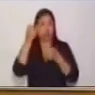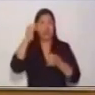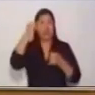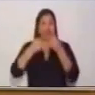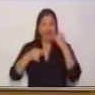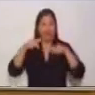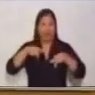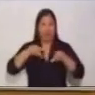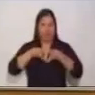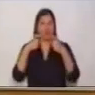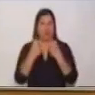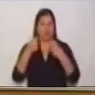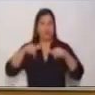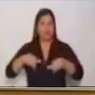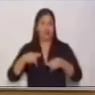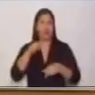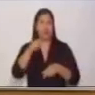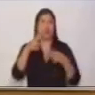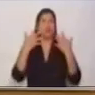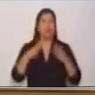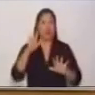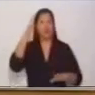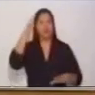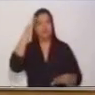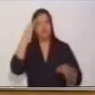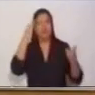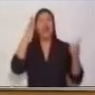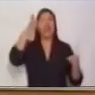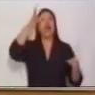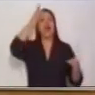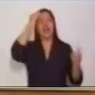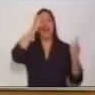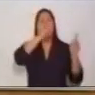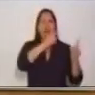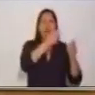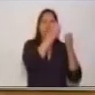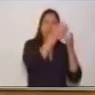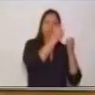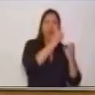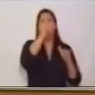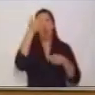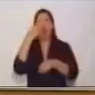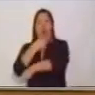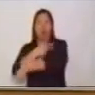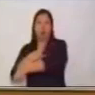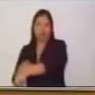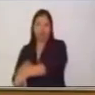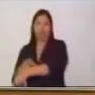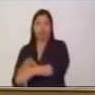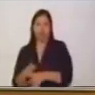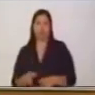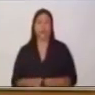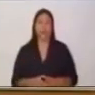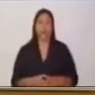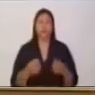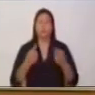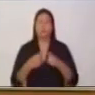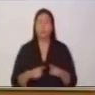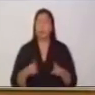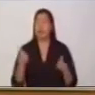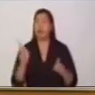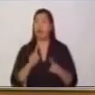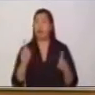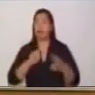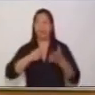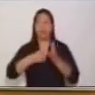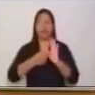podrás diferenciar entre un texto narrativo y un texto informativo, aunque recuerda, como te he explicado, un texto no excluye al otro, es